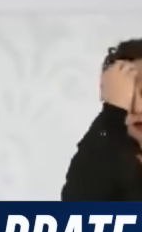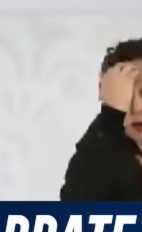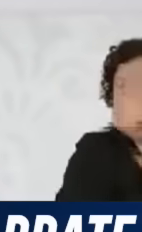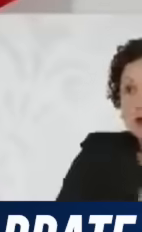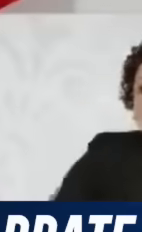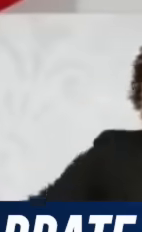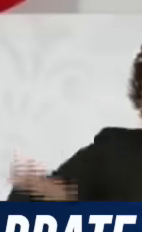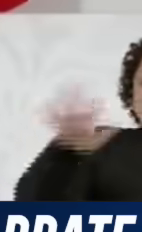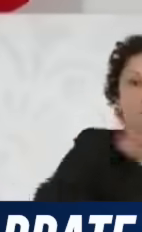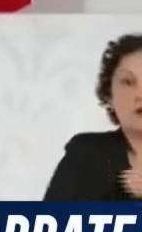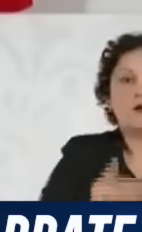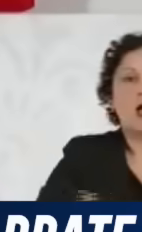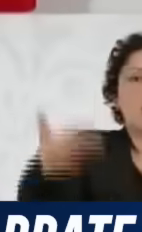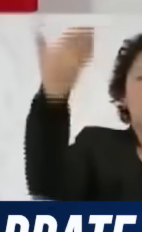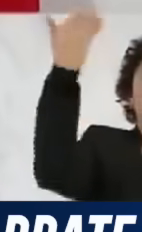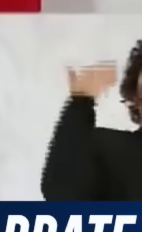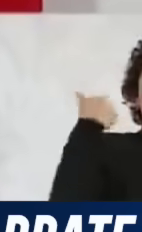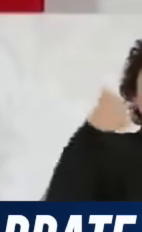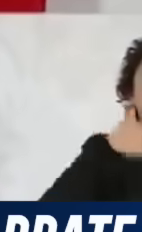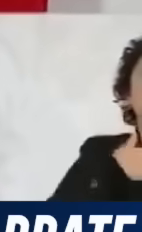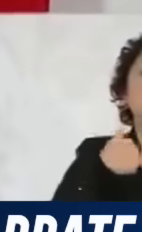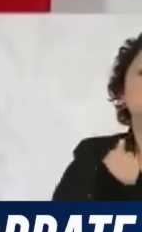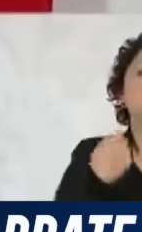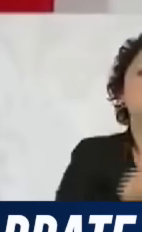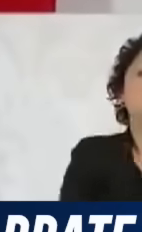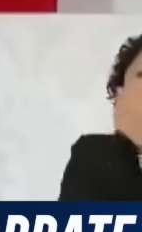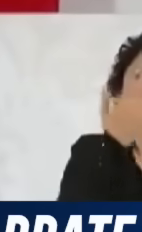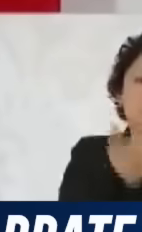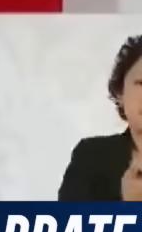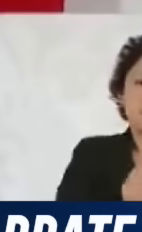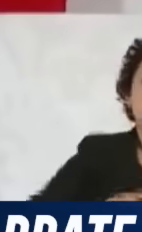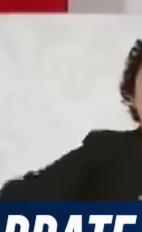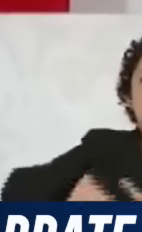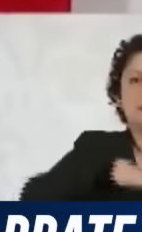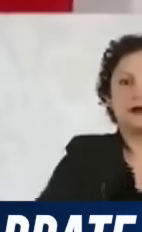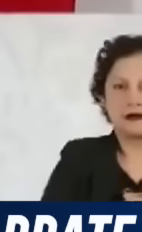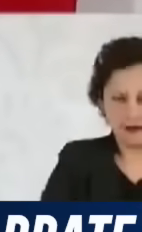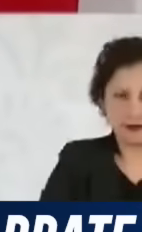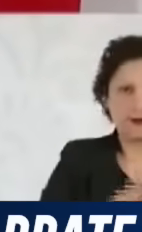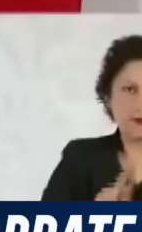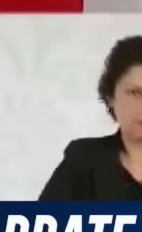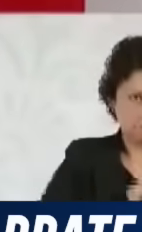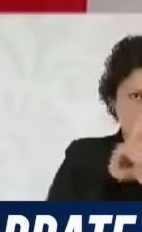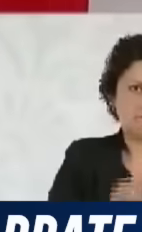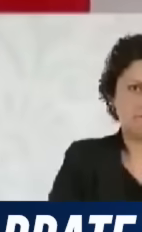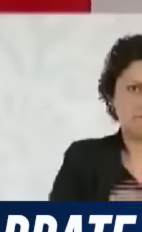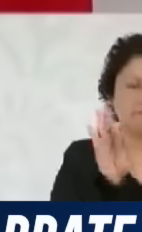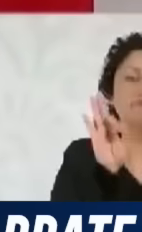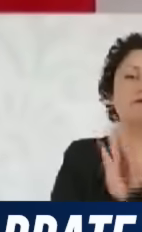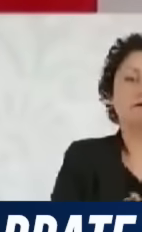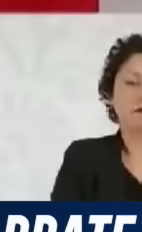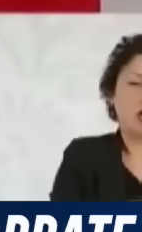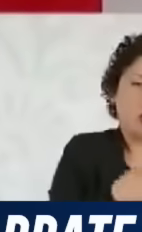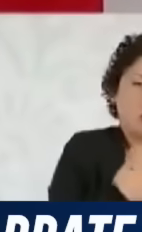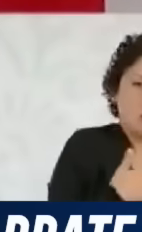desde que fui secretaria de Medio Ambiente, ha sido un motivo